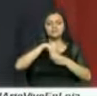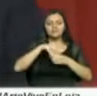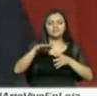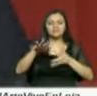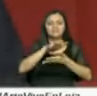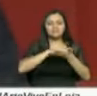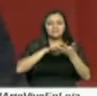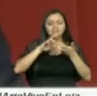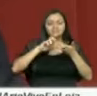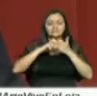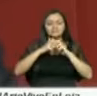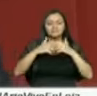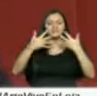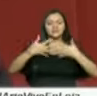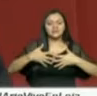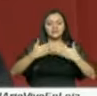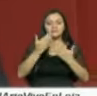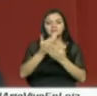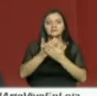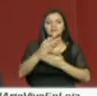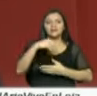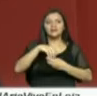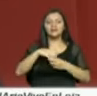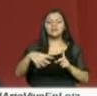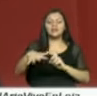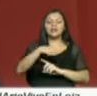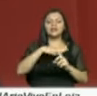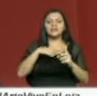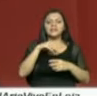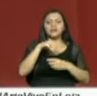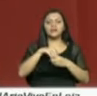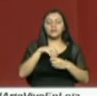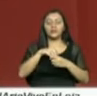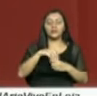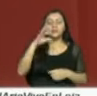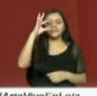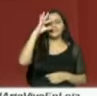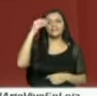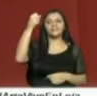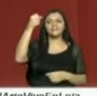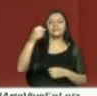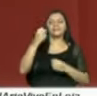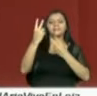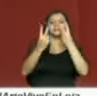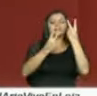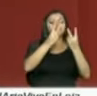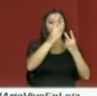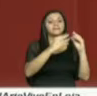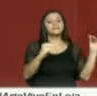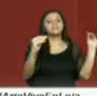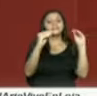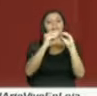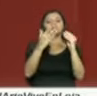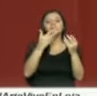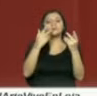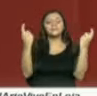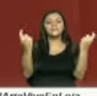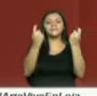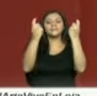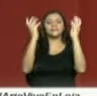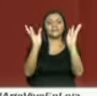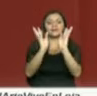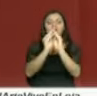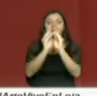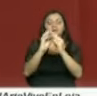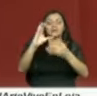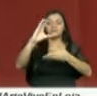sufrido, hemos recibido la visita de su santidad el Papa Francisco, hemos celebrado la cumbre de